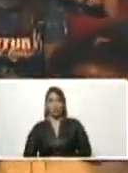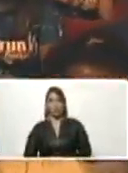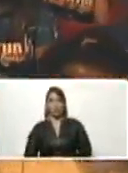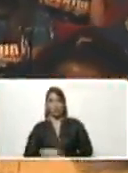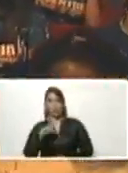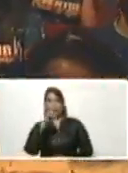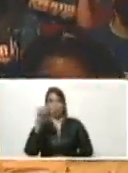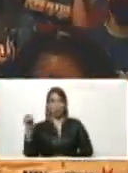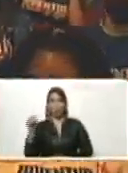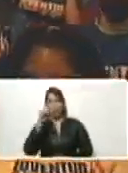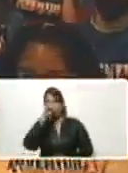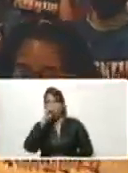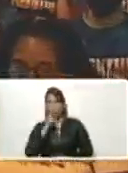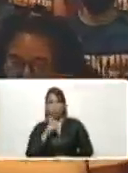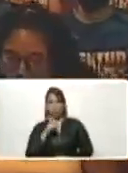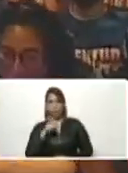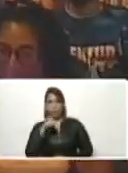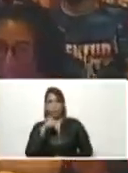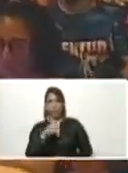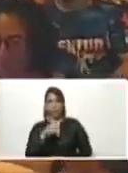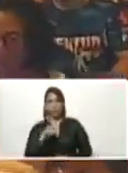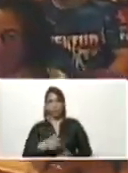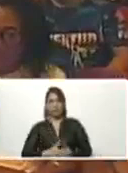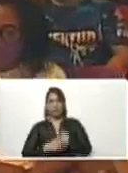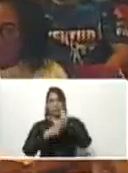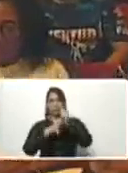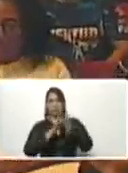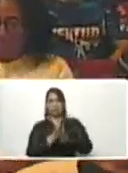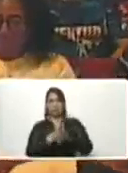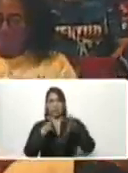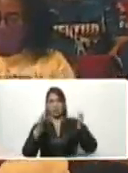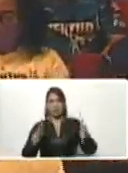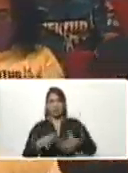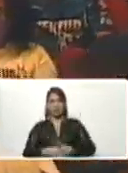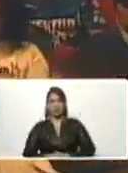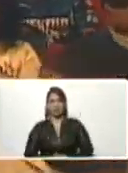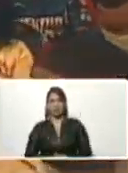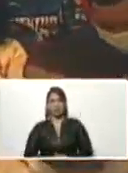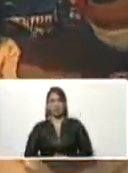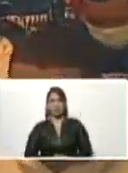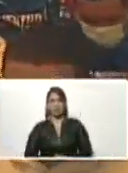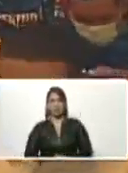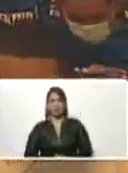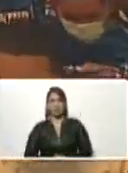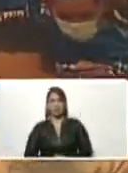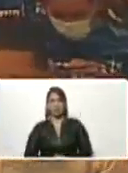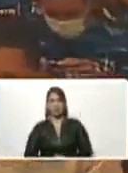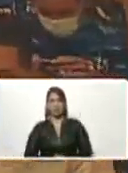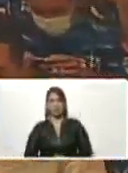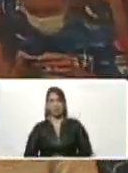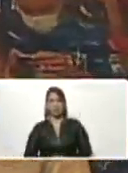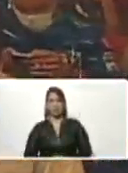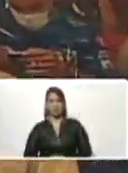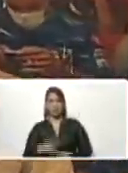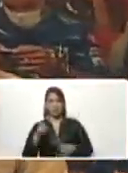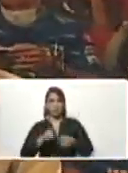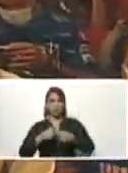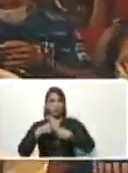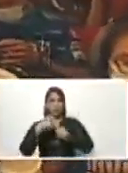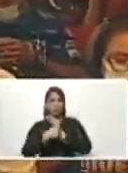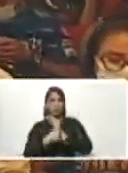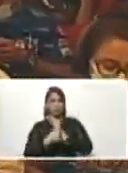200 años de esa proeza tan grande que fue constituyendo la